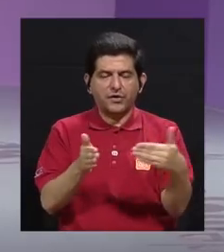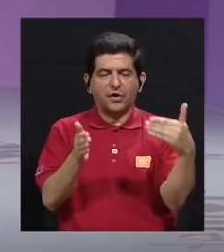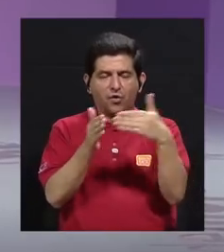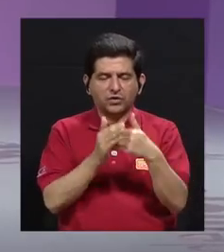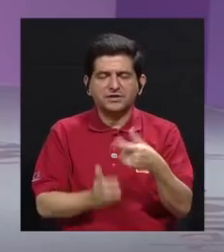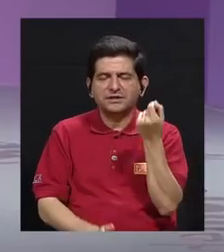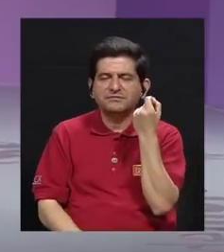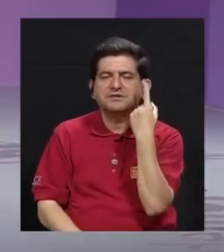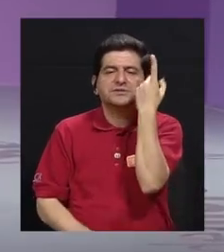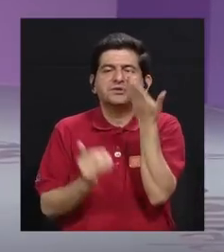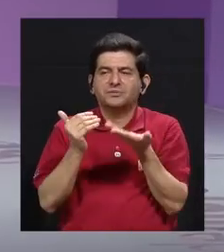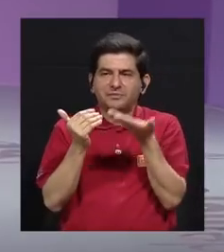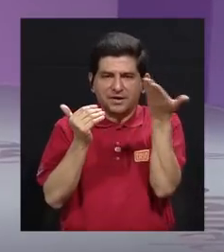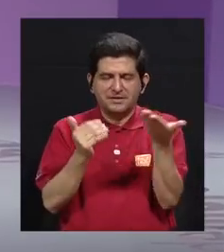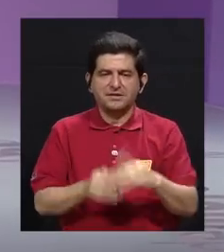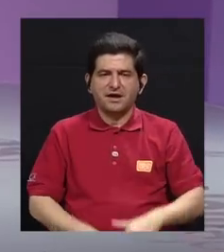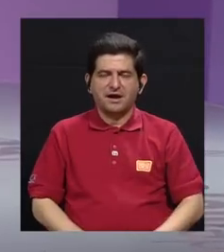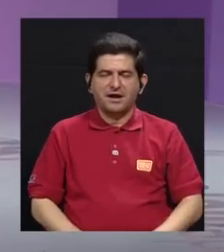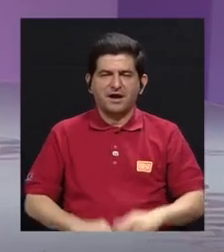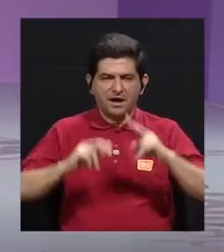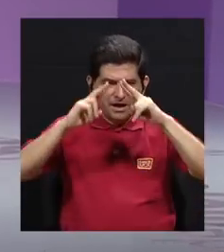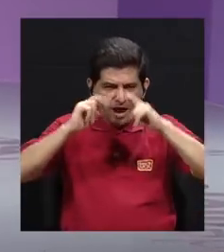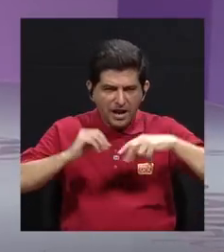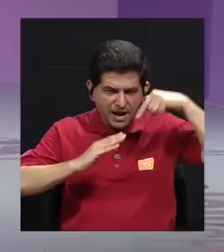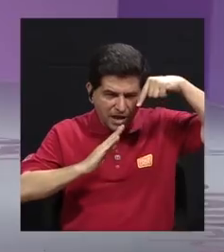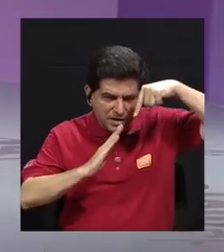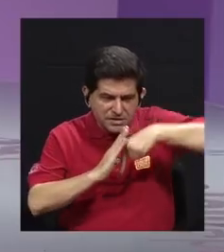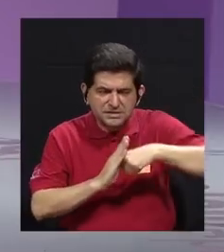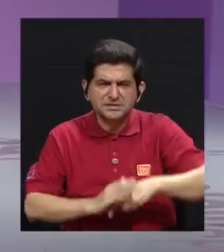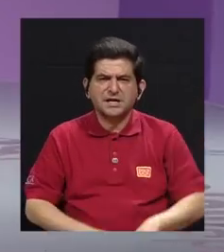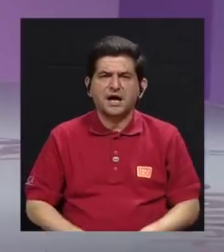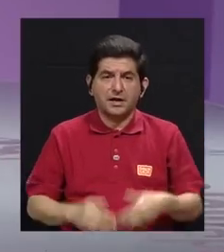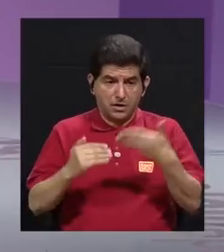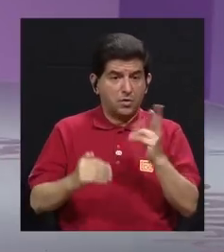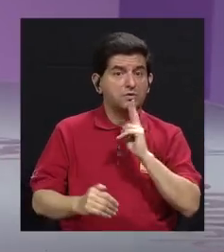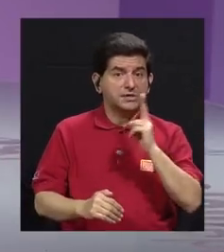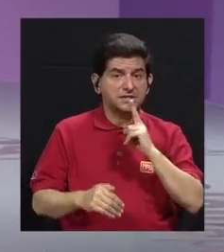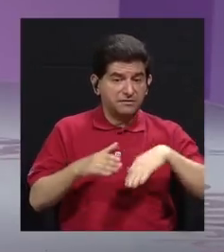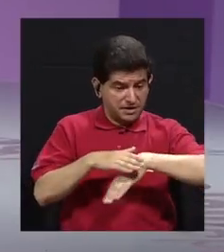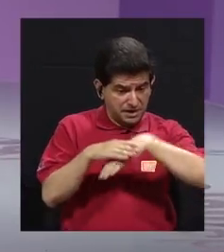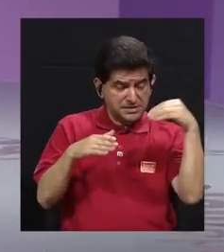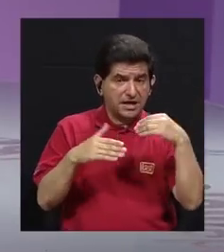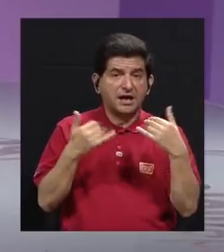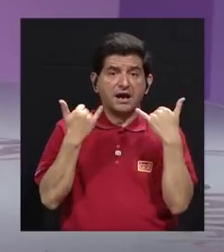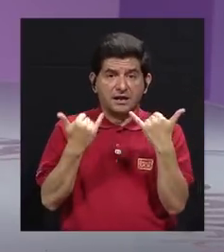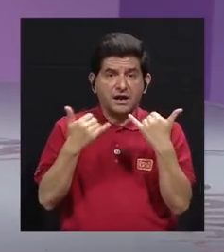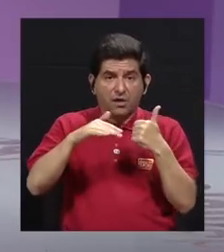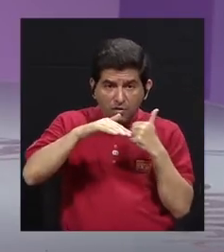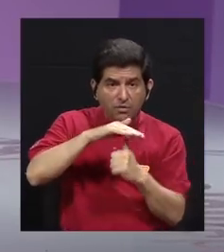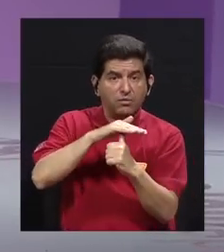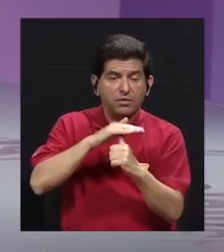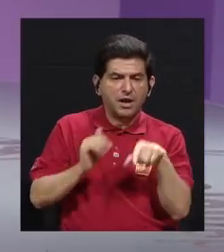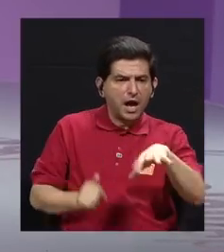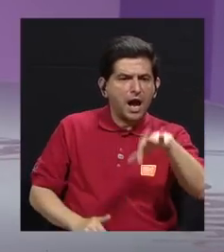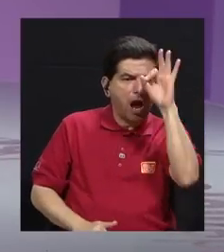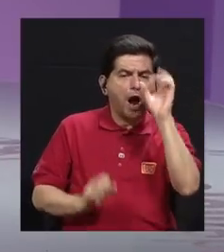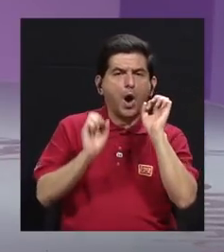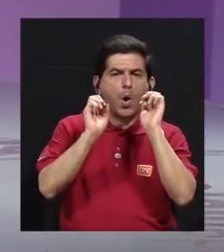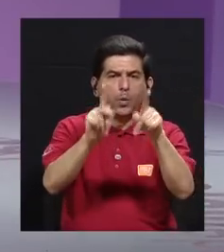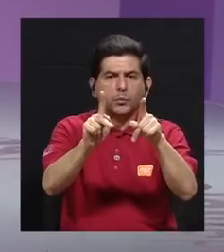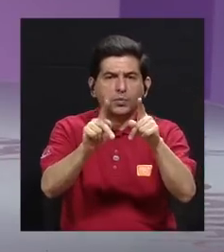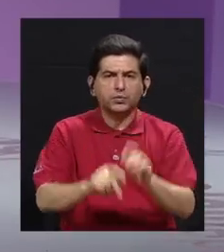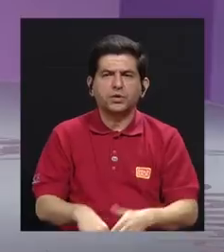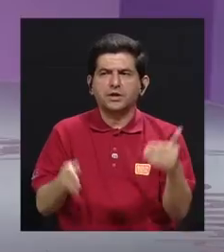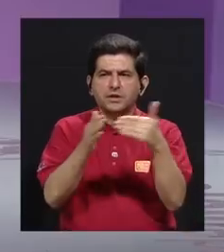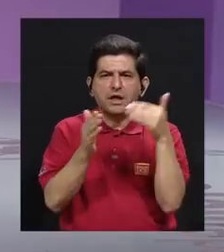que reinterpretar muchas cosas, leer entre líneas, desenterrar muchas verdades escondidas, y ahí vamos a